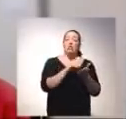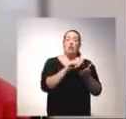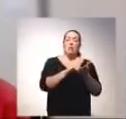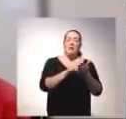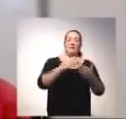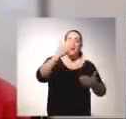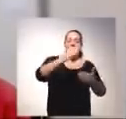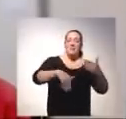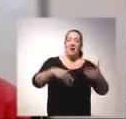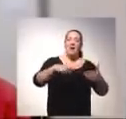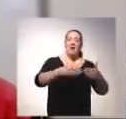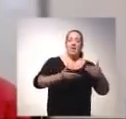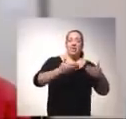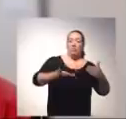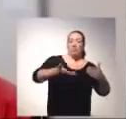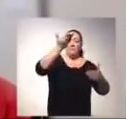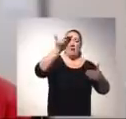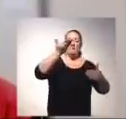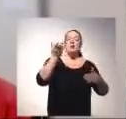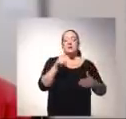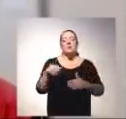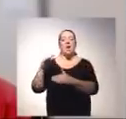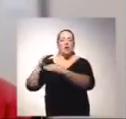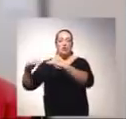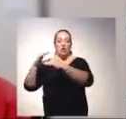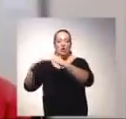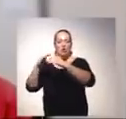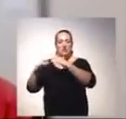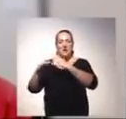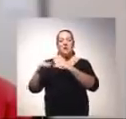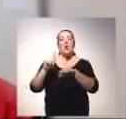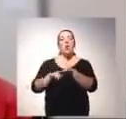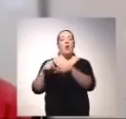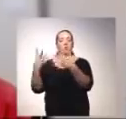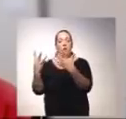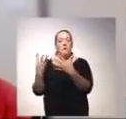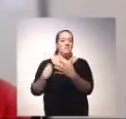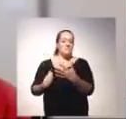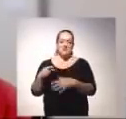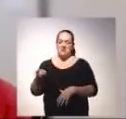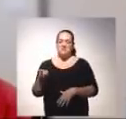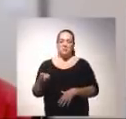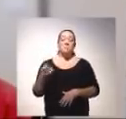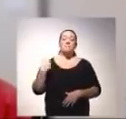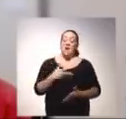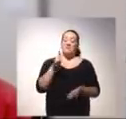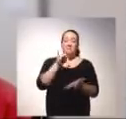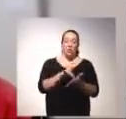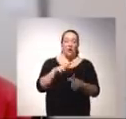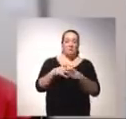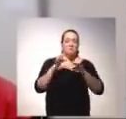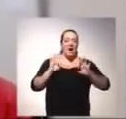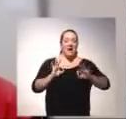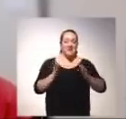valor de umbral de alerta, también en los llanos de Aridane a las 9 horas. Tras estos episodios